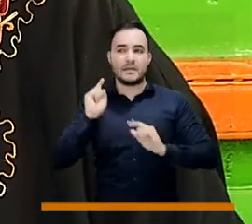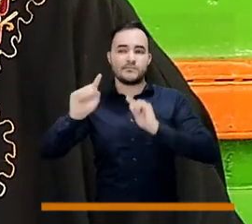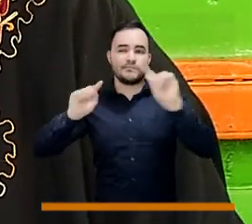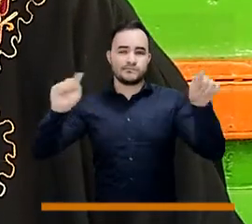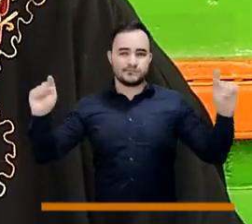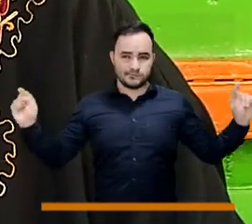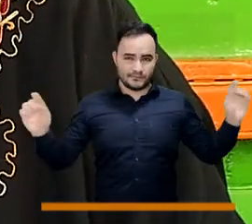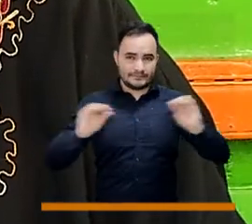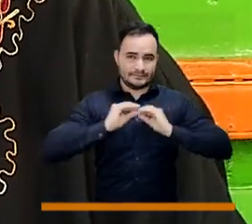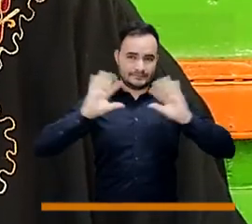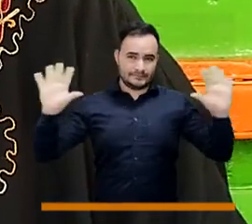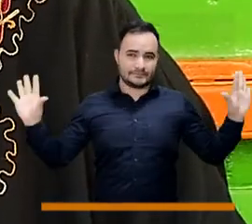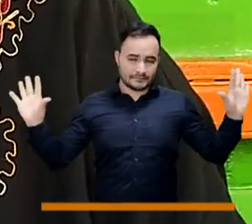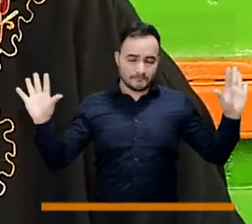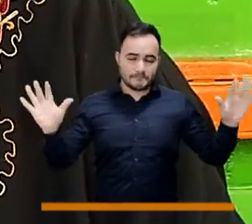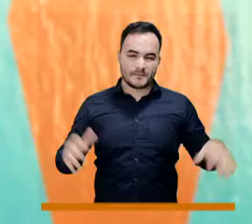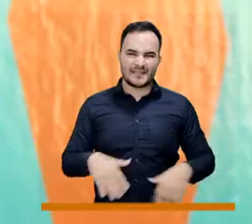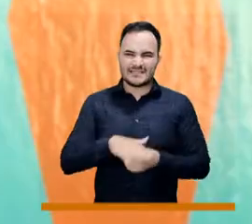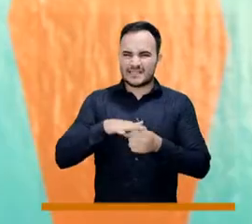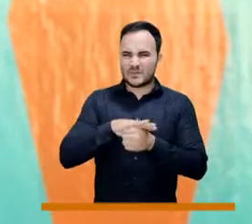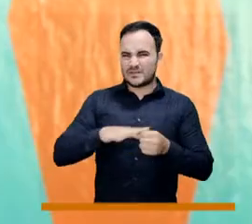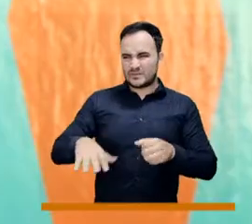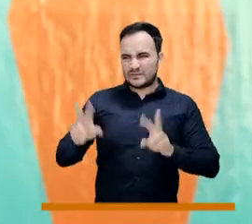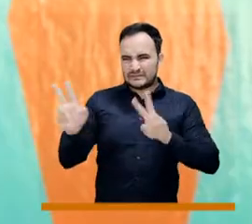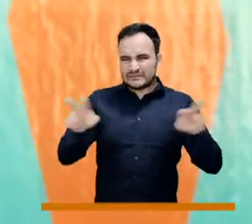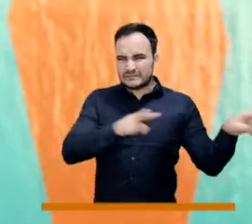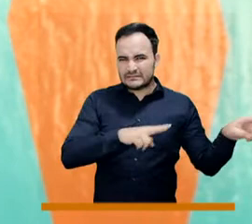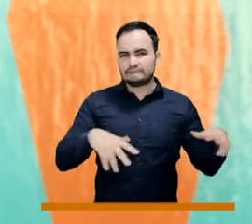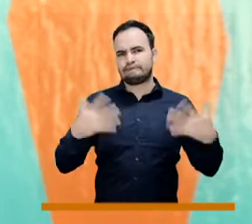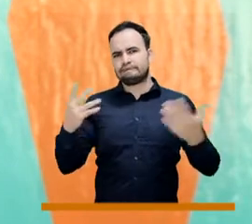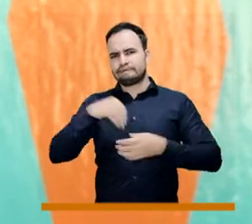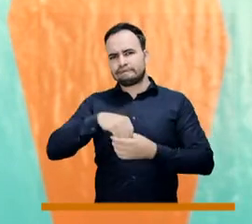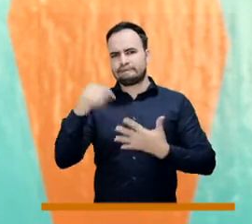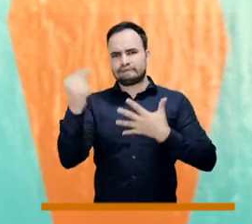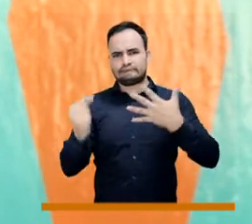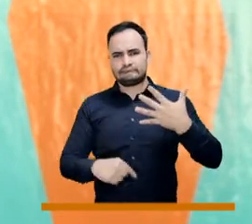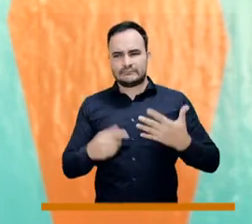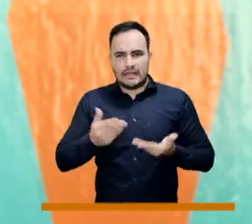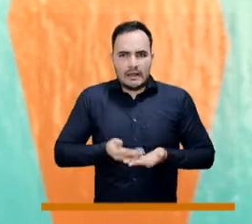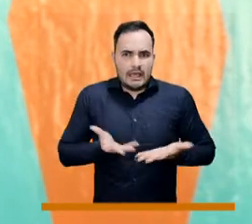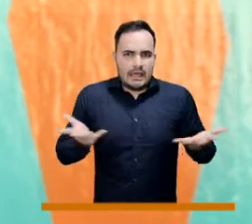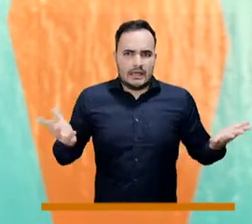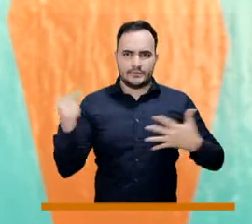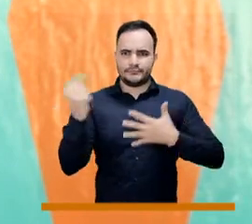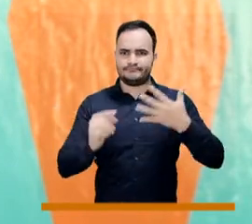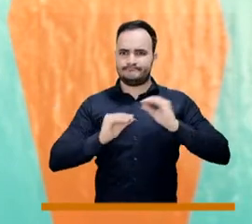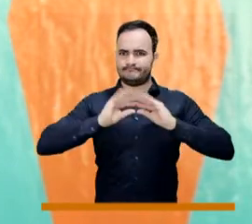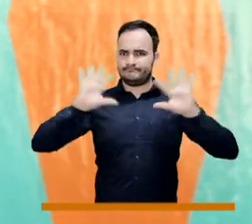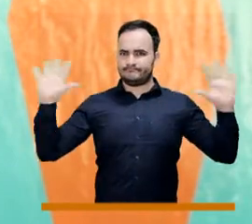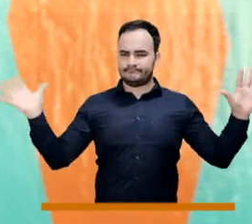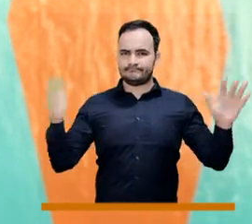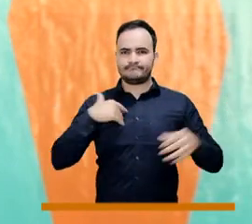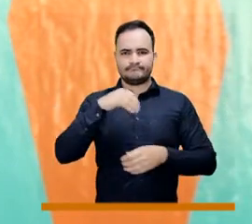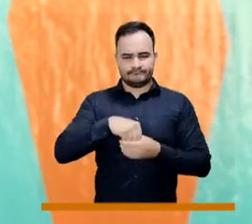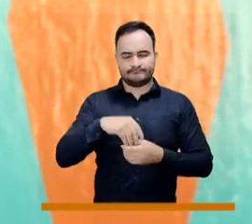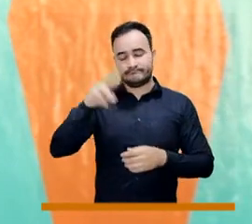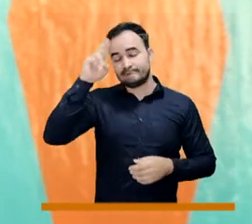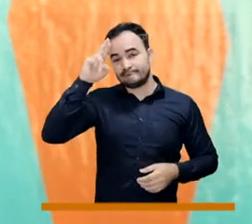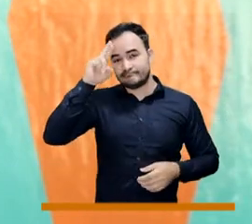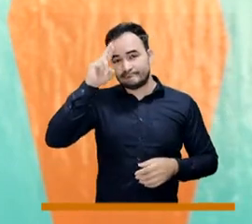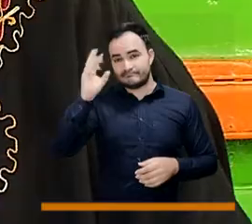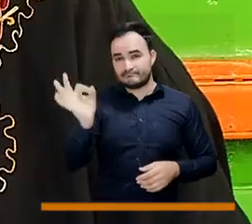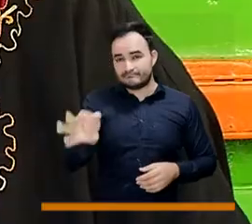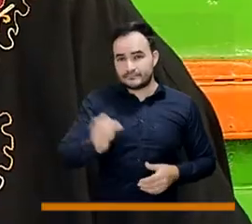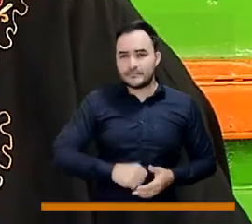momento afrontan nuestros corregimientos frente a la densidad, los equipamientos y todo lo que no hemos podido hacer que funcione a través del